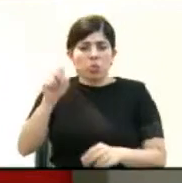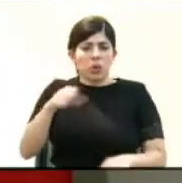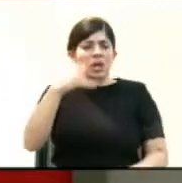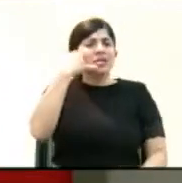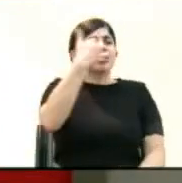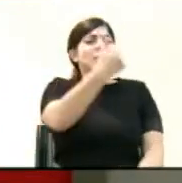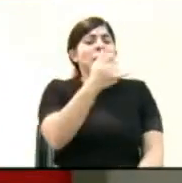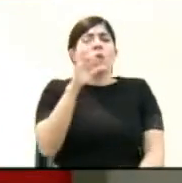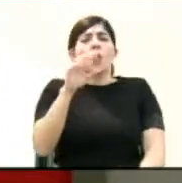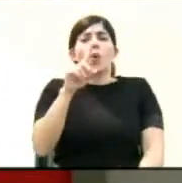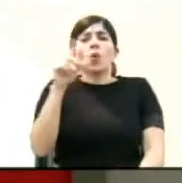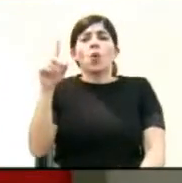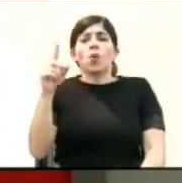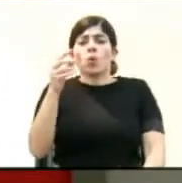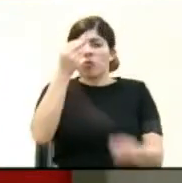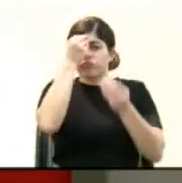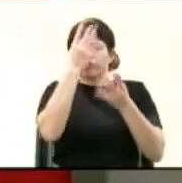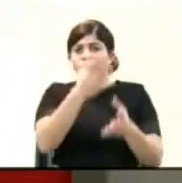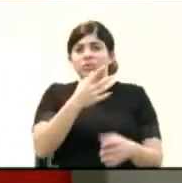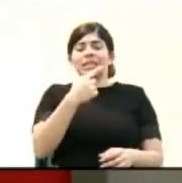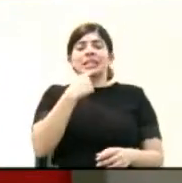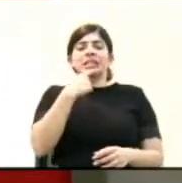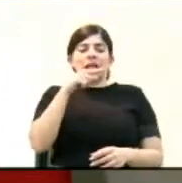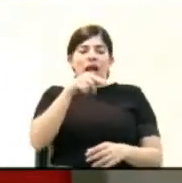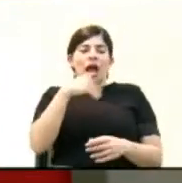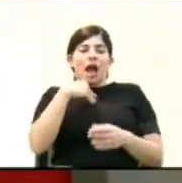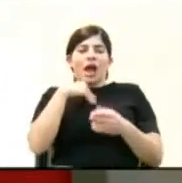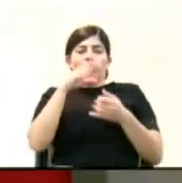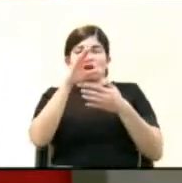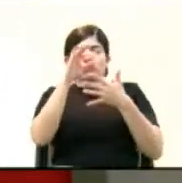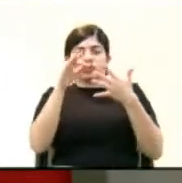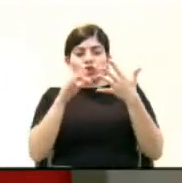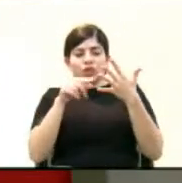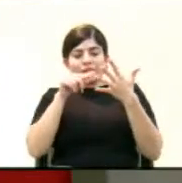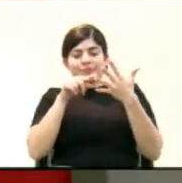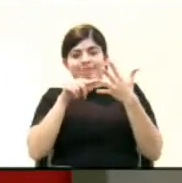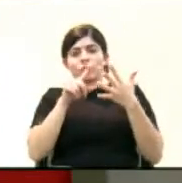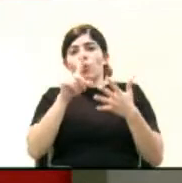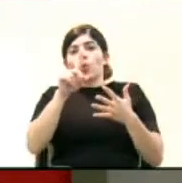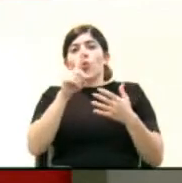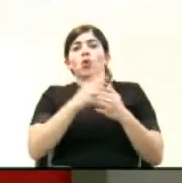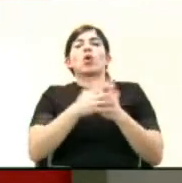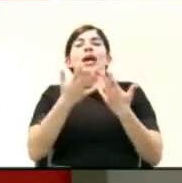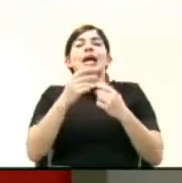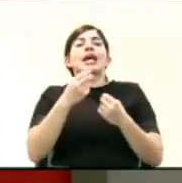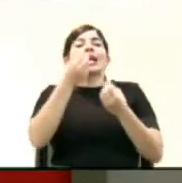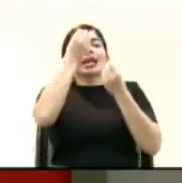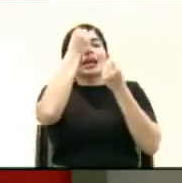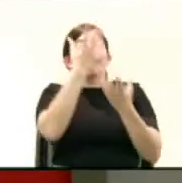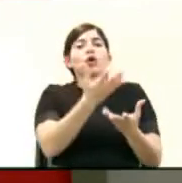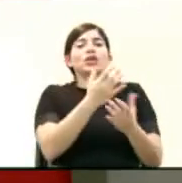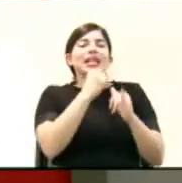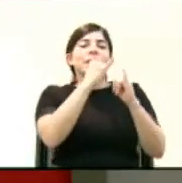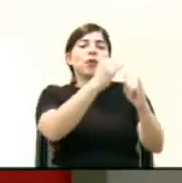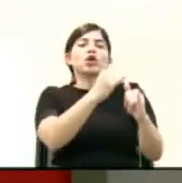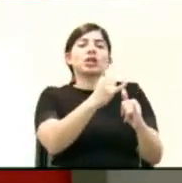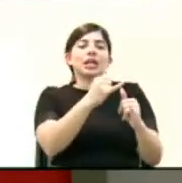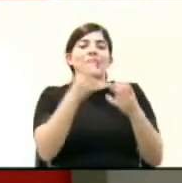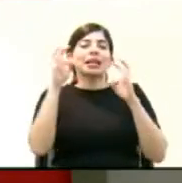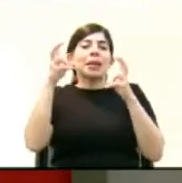puede hacer el reporte, que hay una opción ahí de reportes para asuntos internos, y